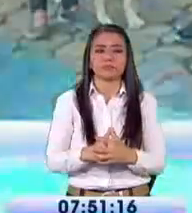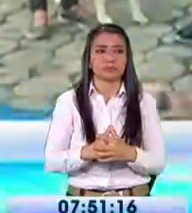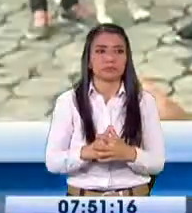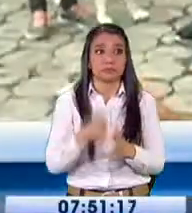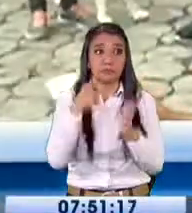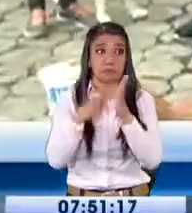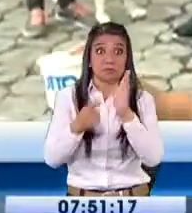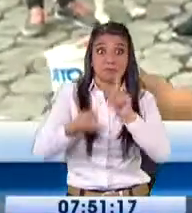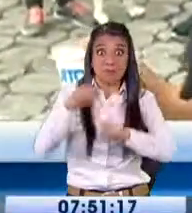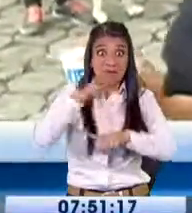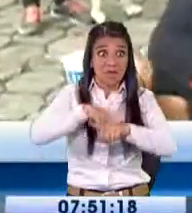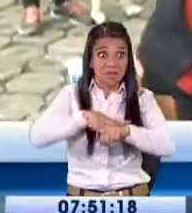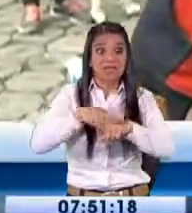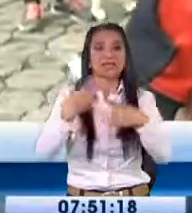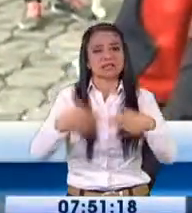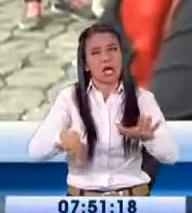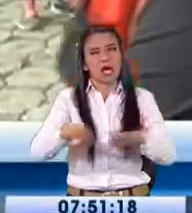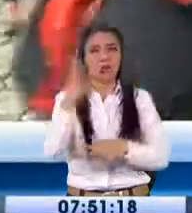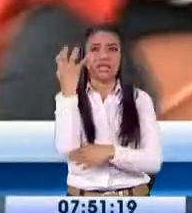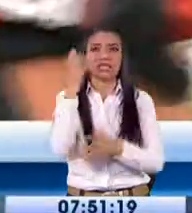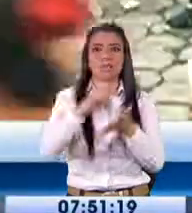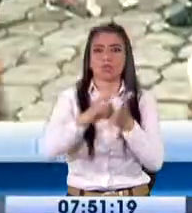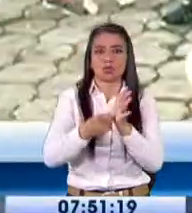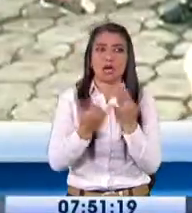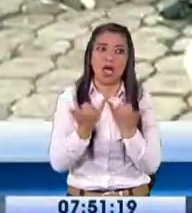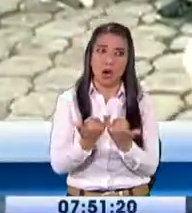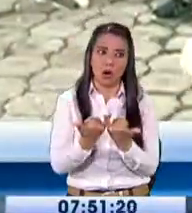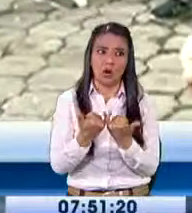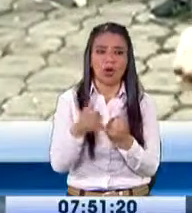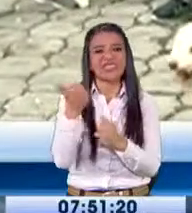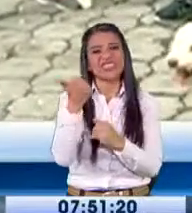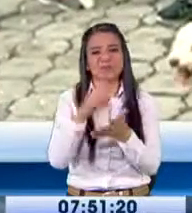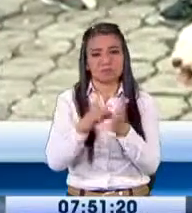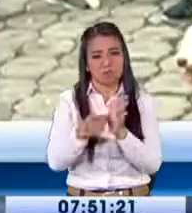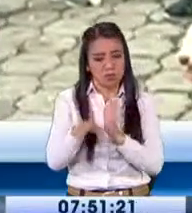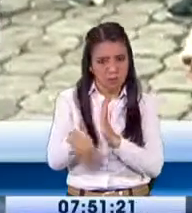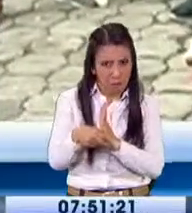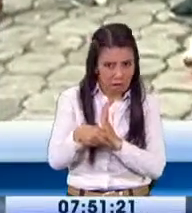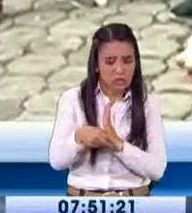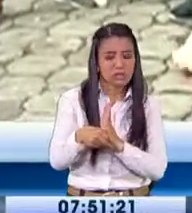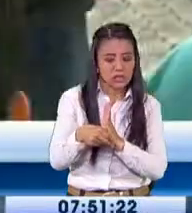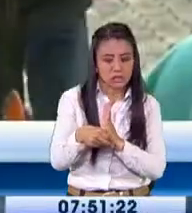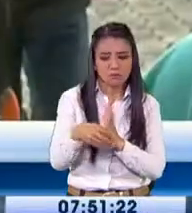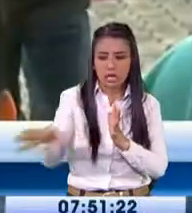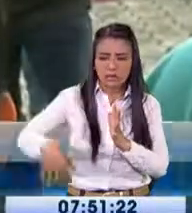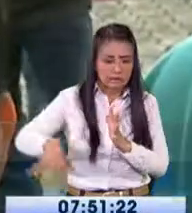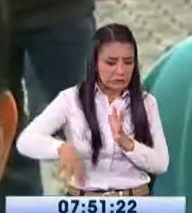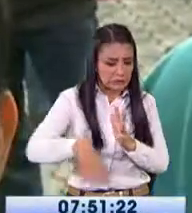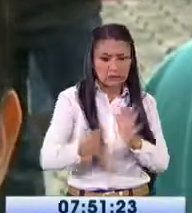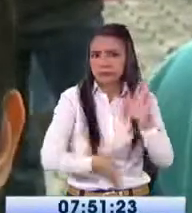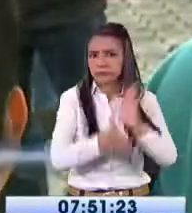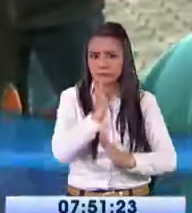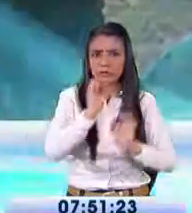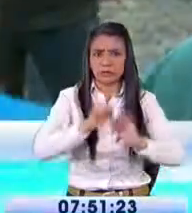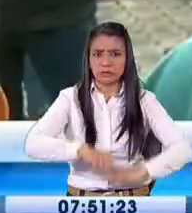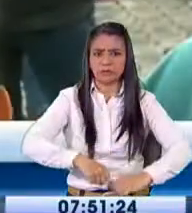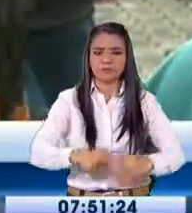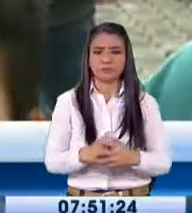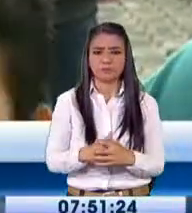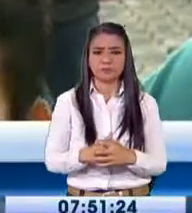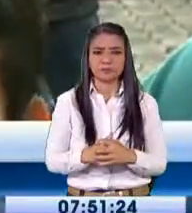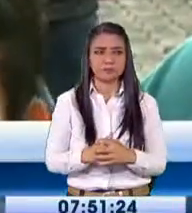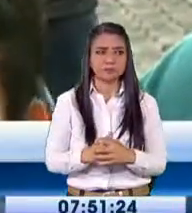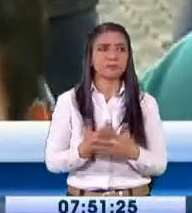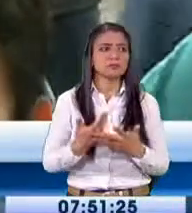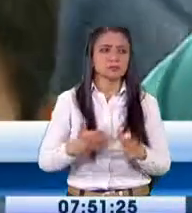vez que hicimos un cuarto de hora, pero hoy nos hemos demorado 10 minutos y con todo lo necesario. Como ya estamos